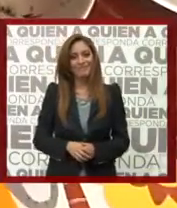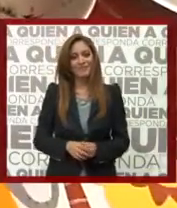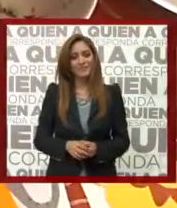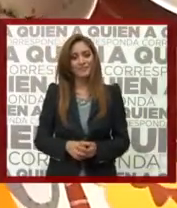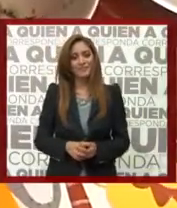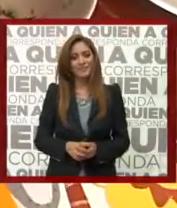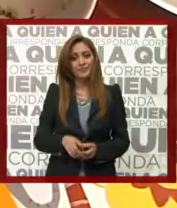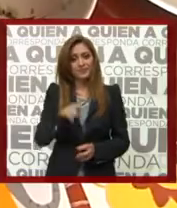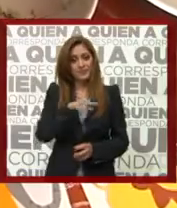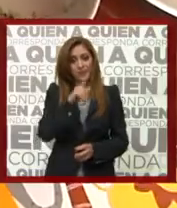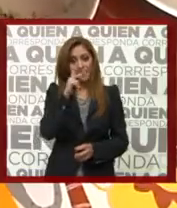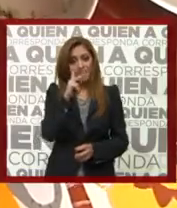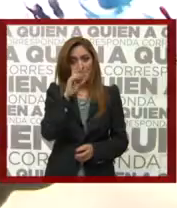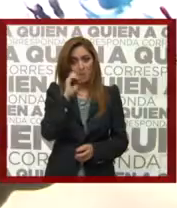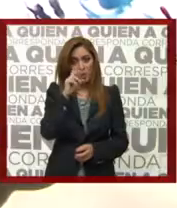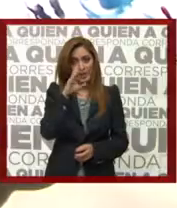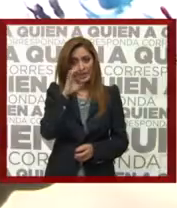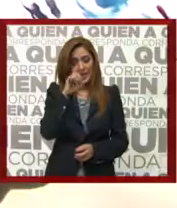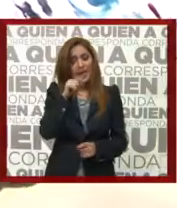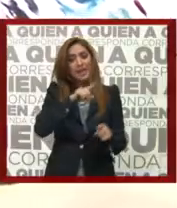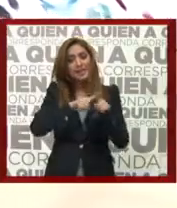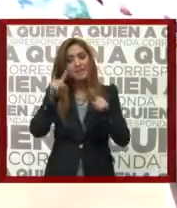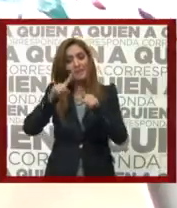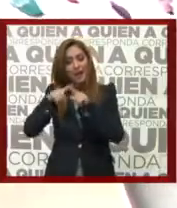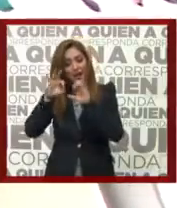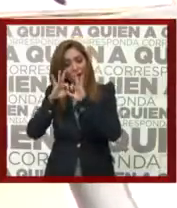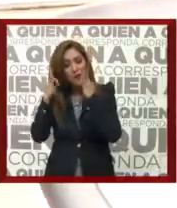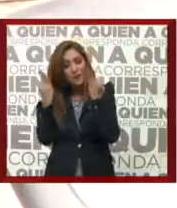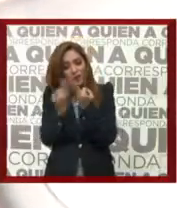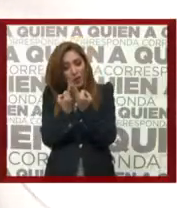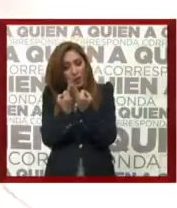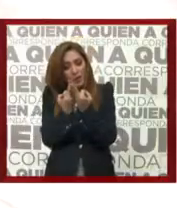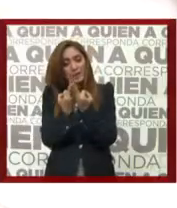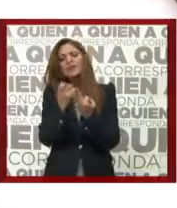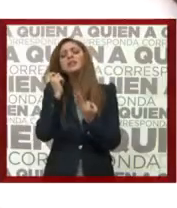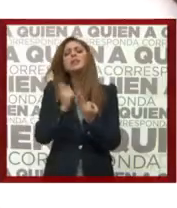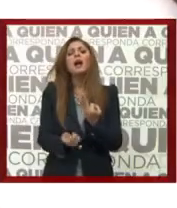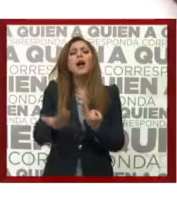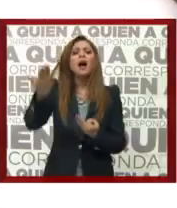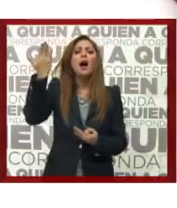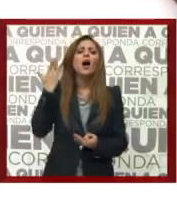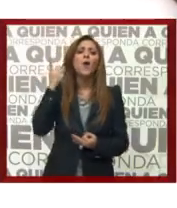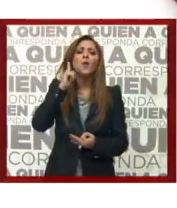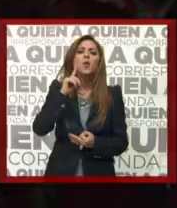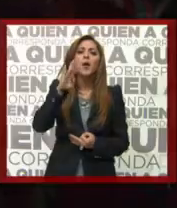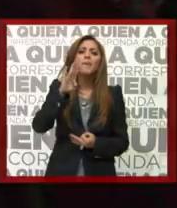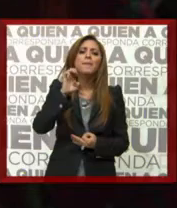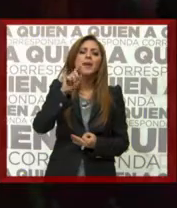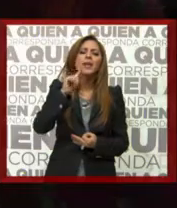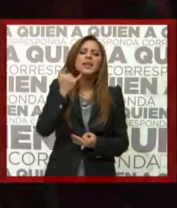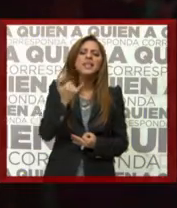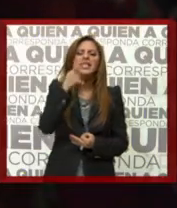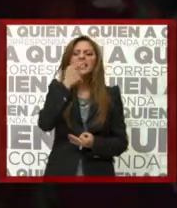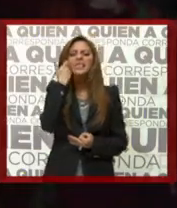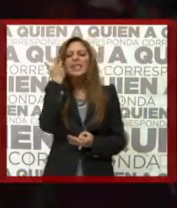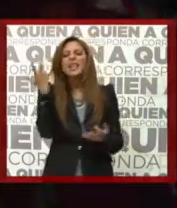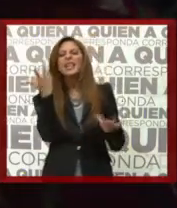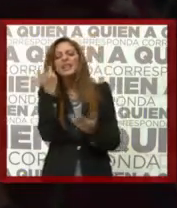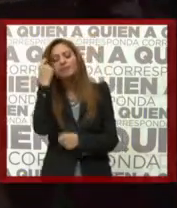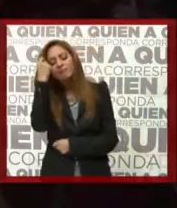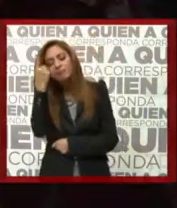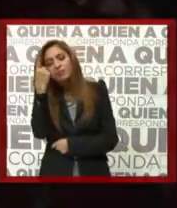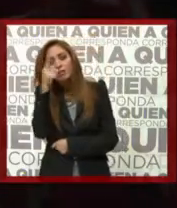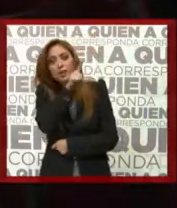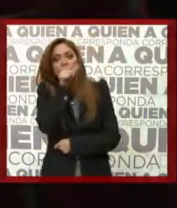En la porcelana encontró un mundo de maravillas, aunque en un principio Betty solo buscaba un pasatiempo. Pronto